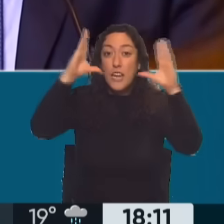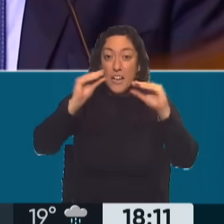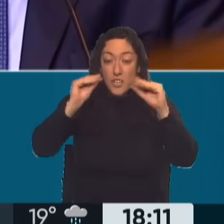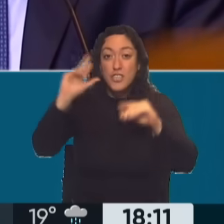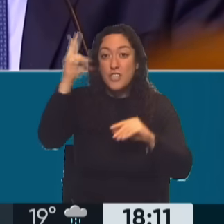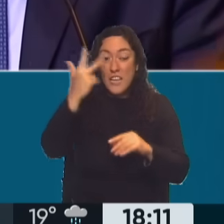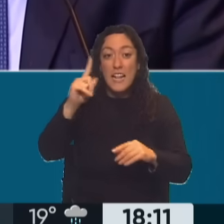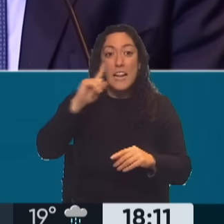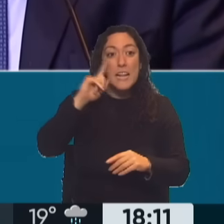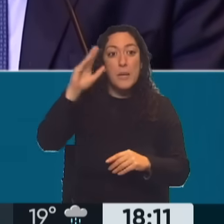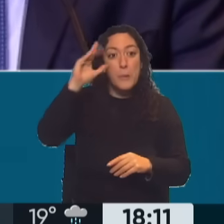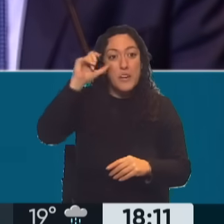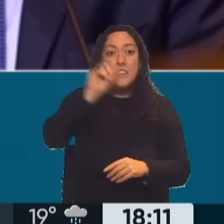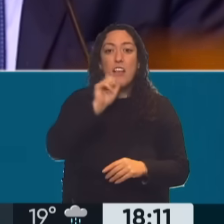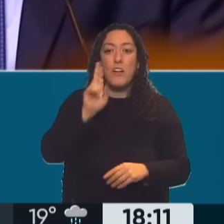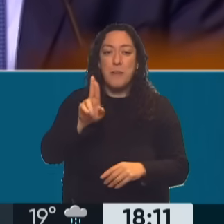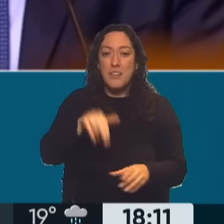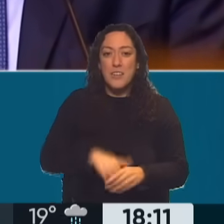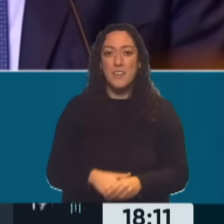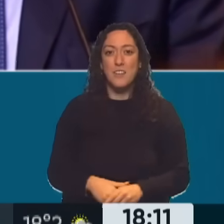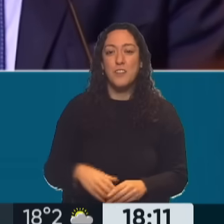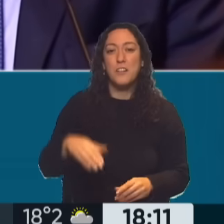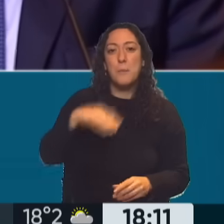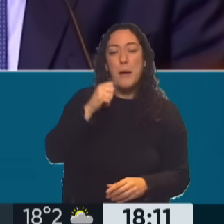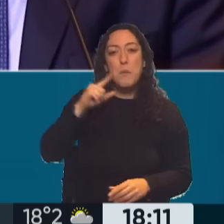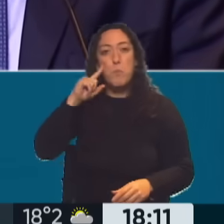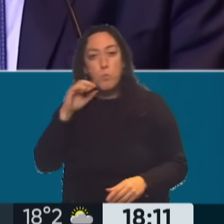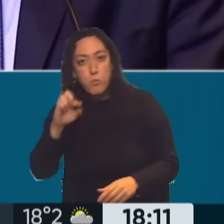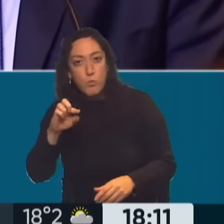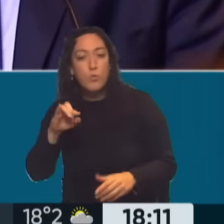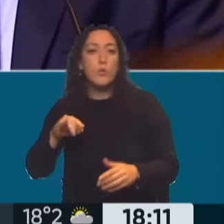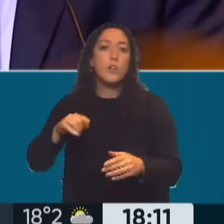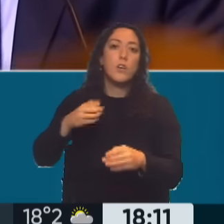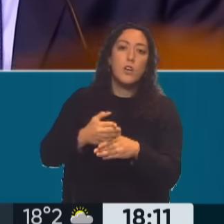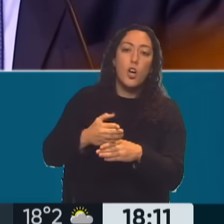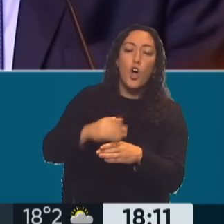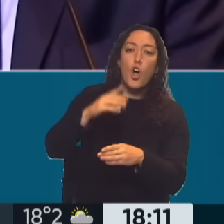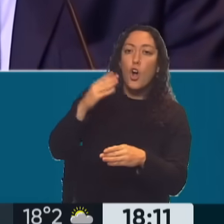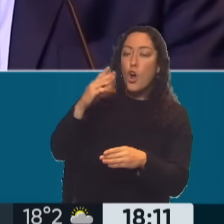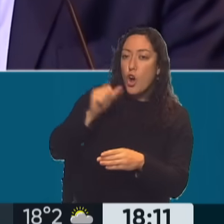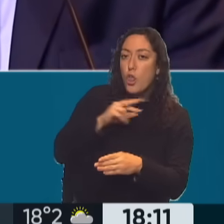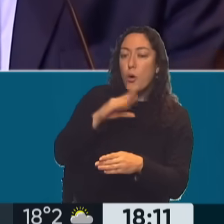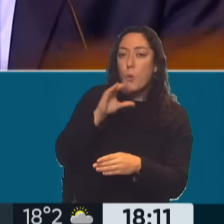Hotel Libertador, ubicado en Maipú y Córdoba, Javier Milei va a reunirse con los legisladores